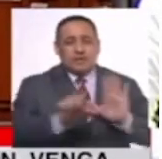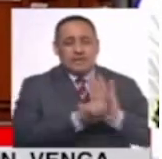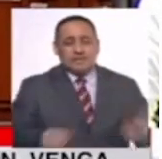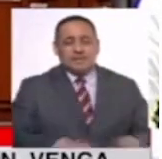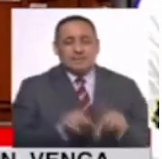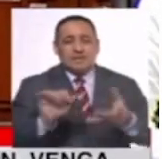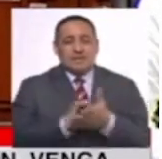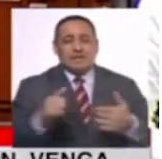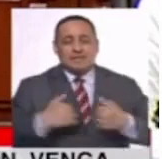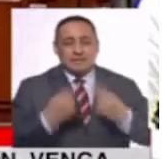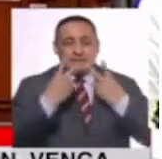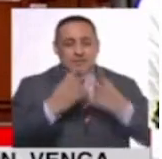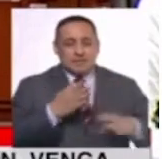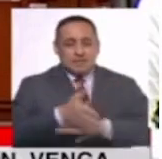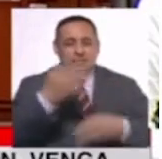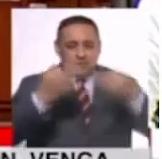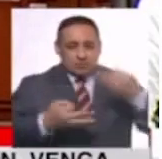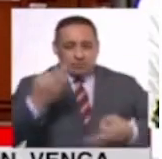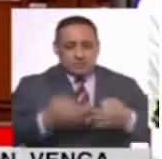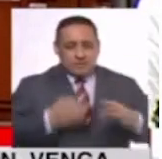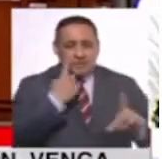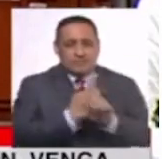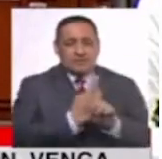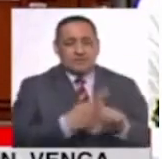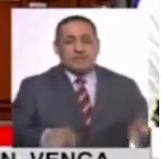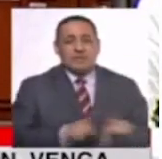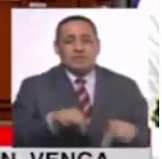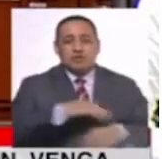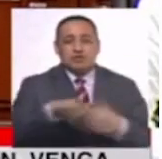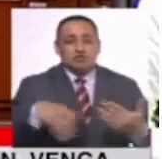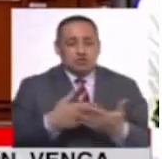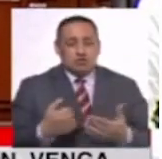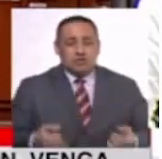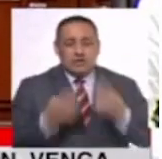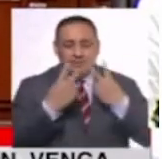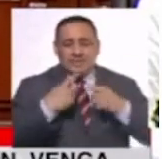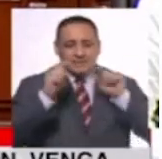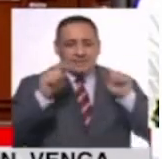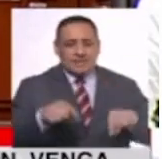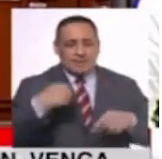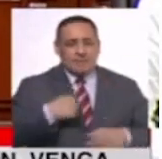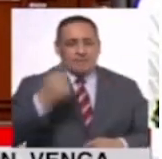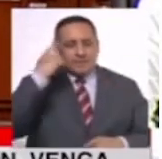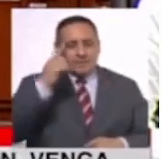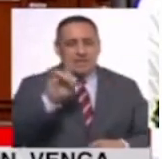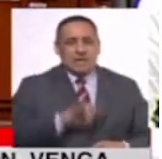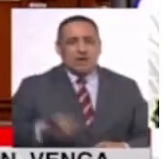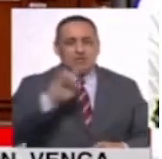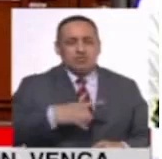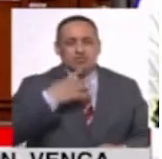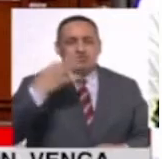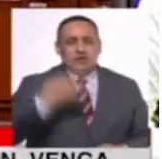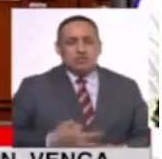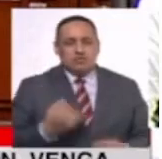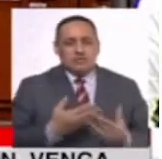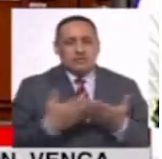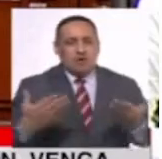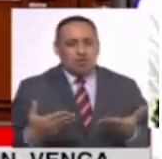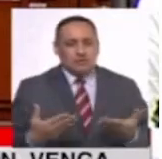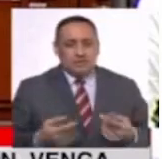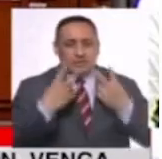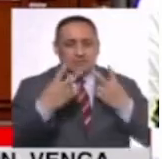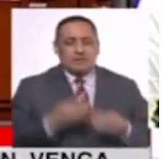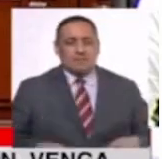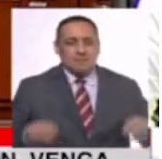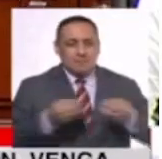que tengan incidencia presupuestal directa. Todo ello debe considerar el uso eficiente de nuestros recursos para